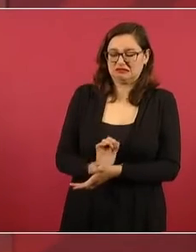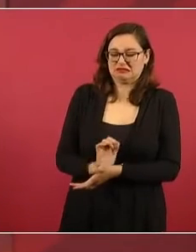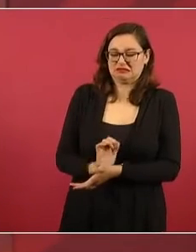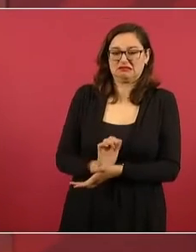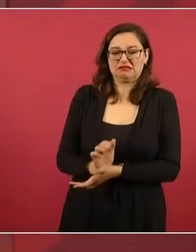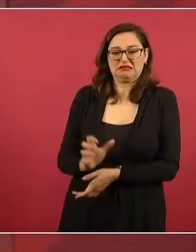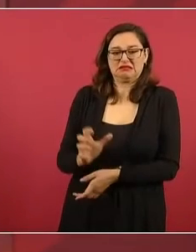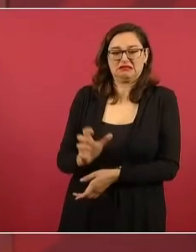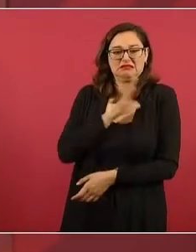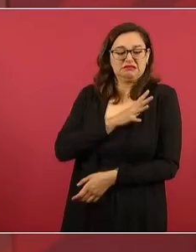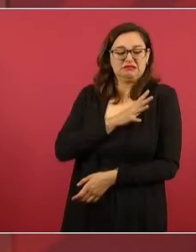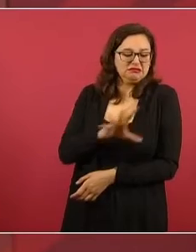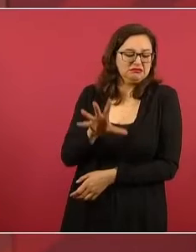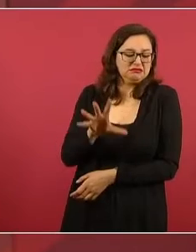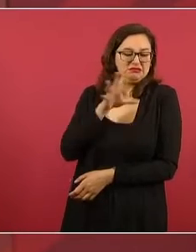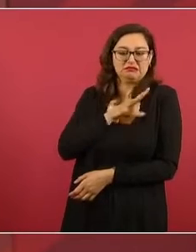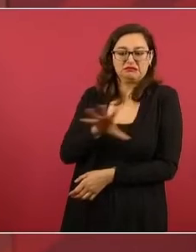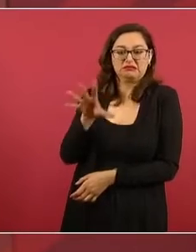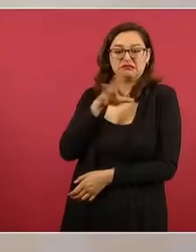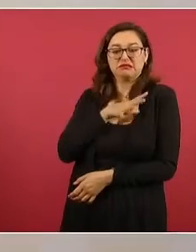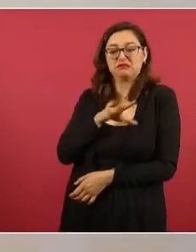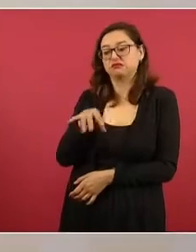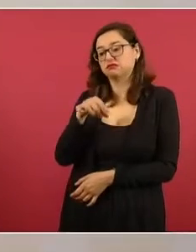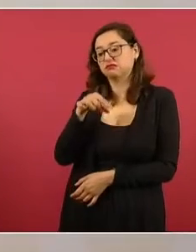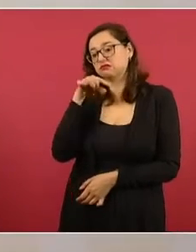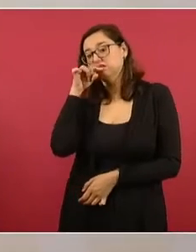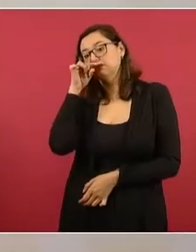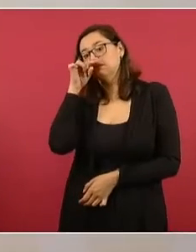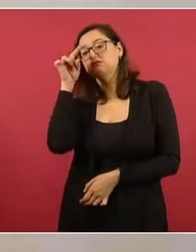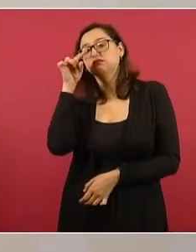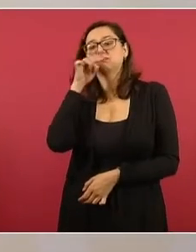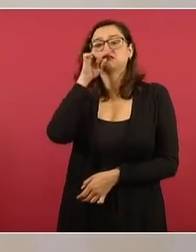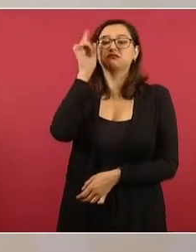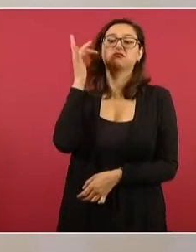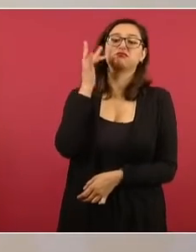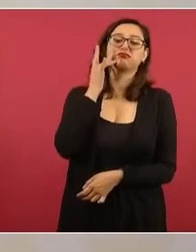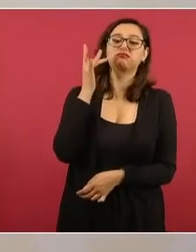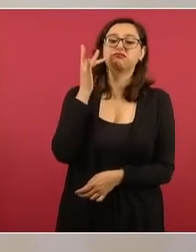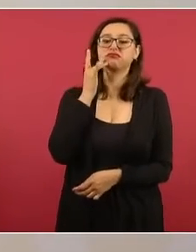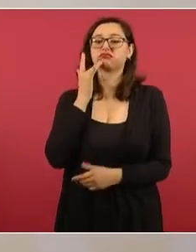su discriminación, sus ínfulas de superioridad.